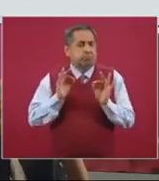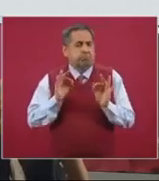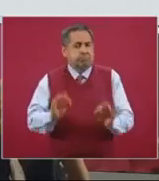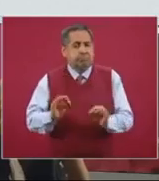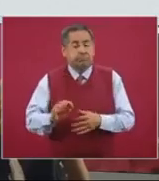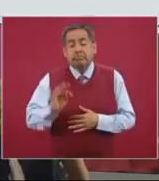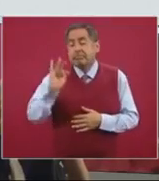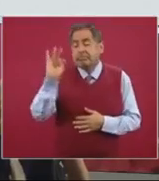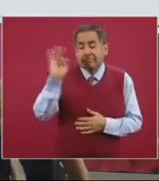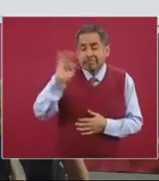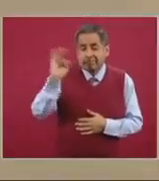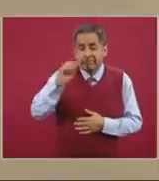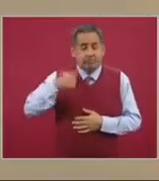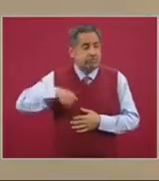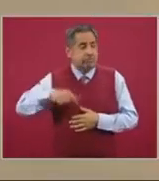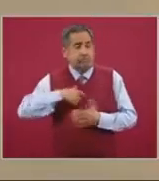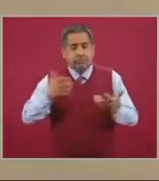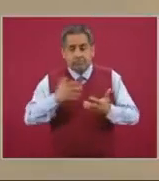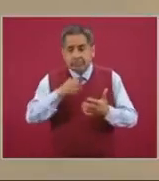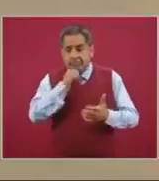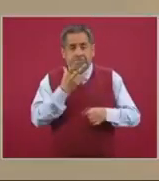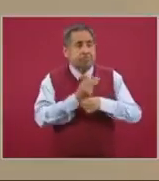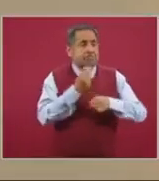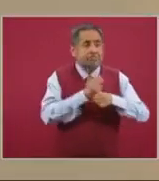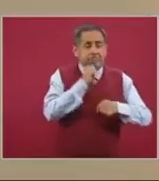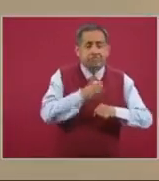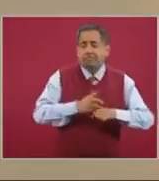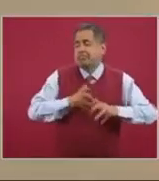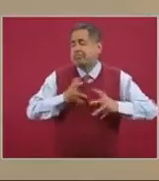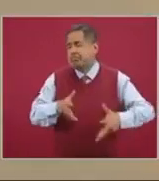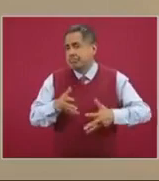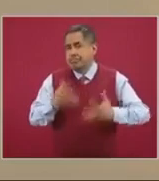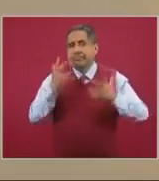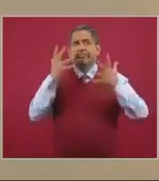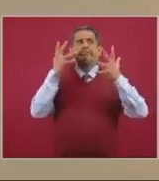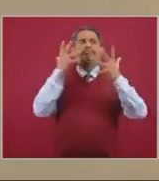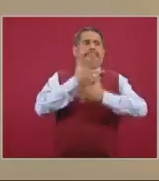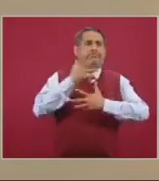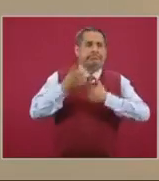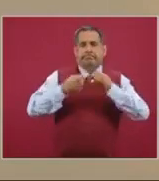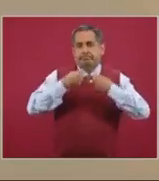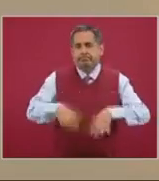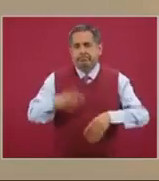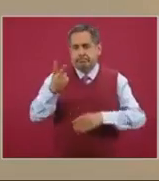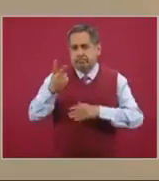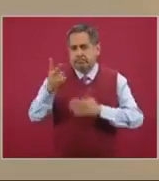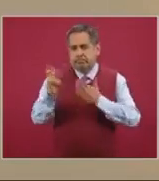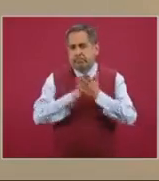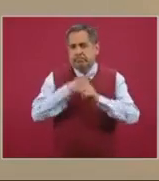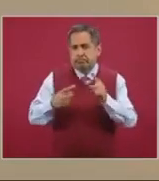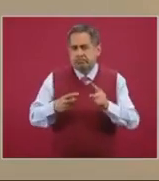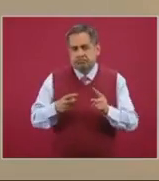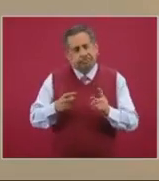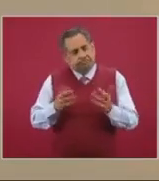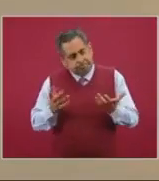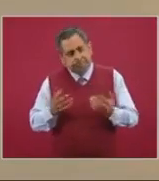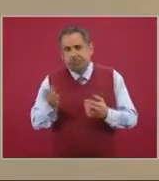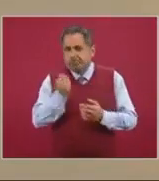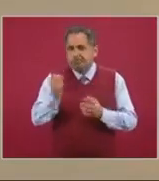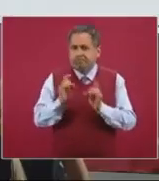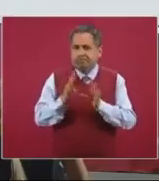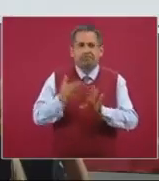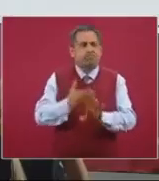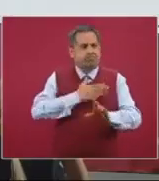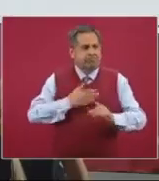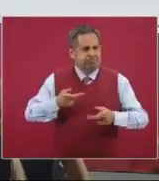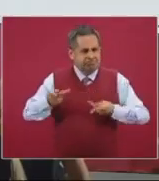hubiera ocurrido si no se hubieran hecho estas intervenciones, 2 meses y medio, hasta llegar al punto donde tuvimos la máxima cantidad